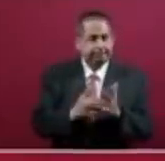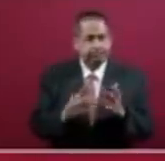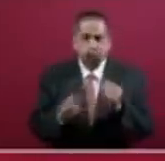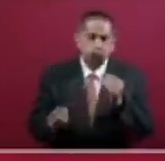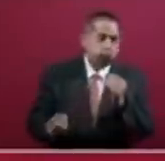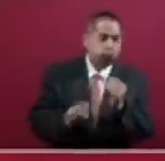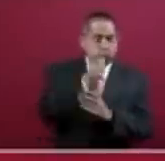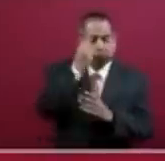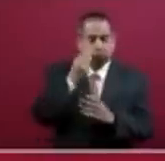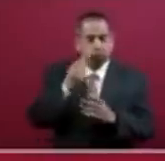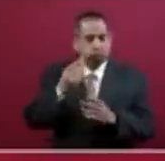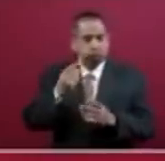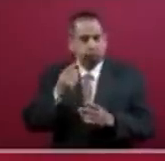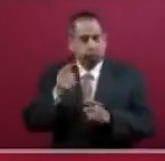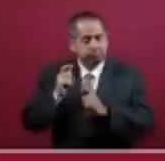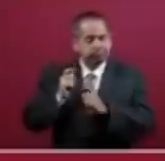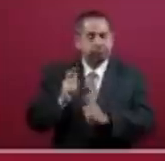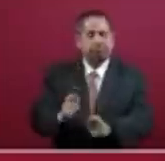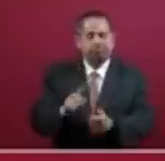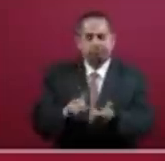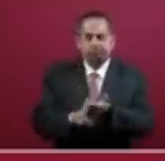nuevos elementos,